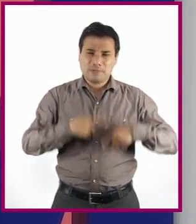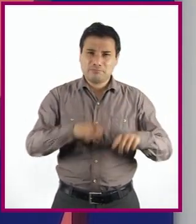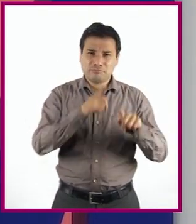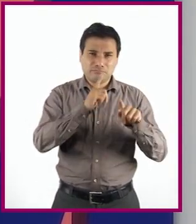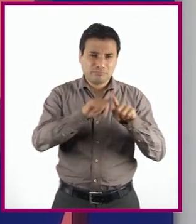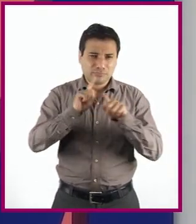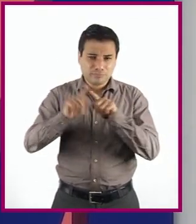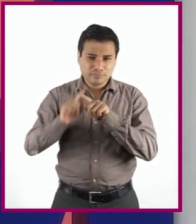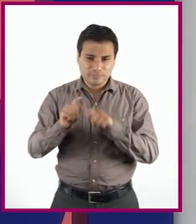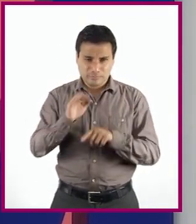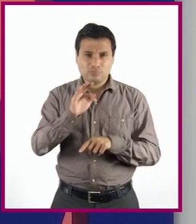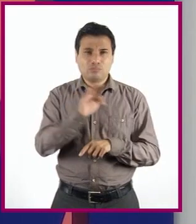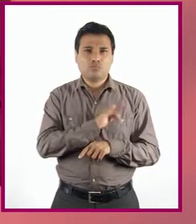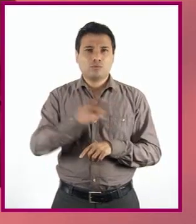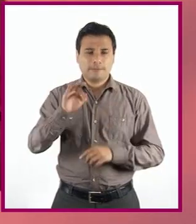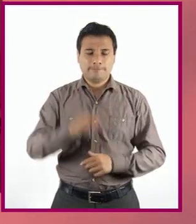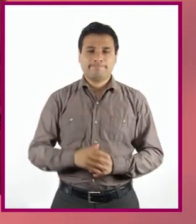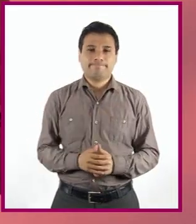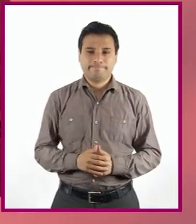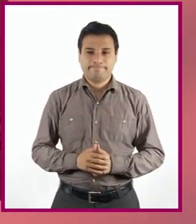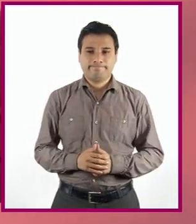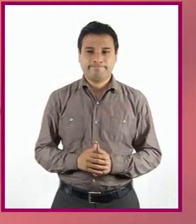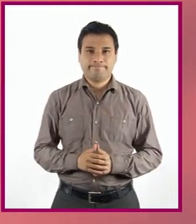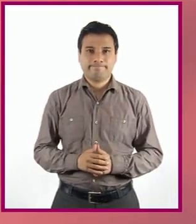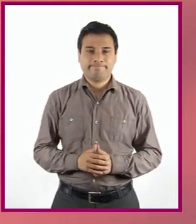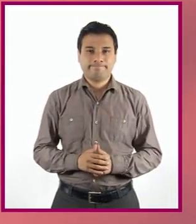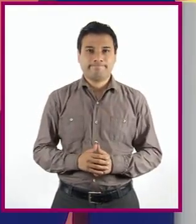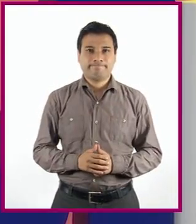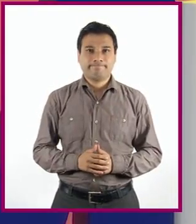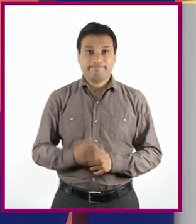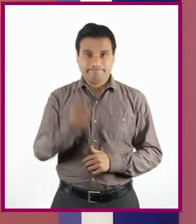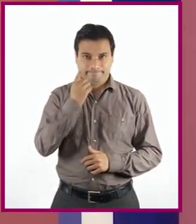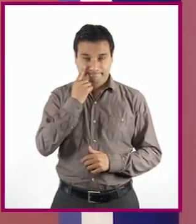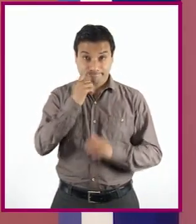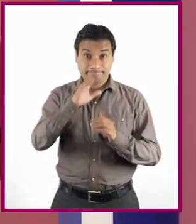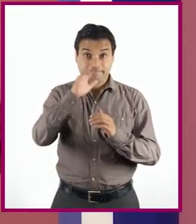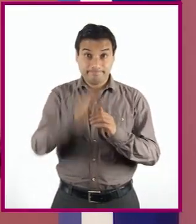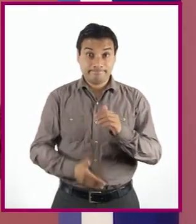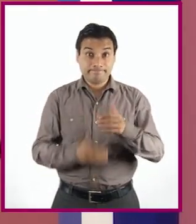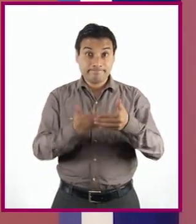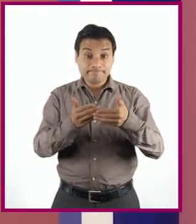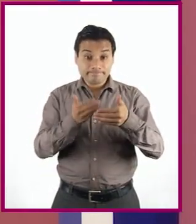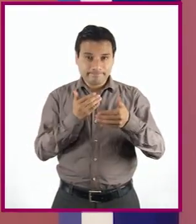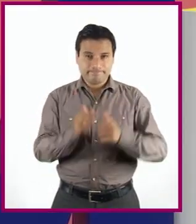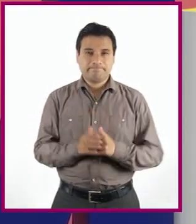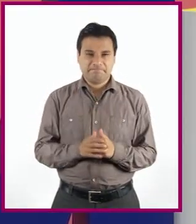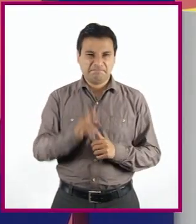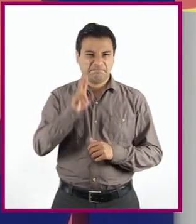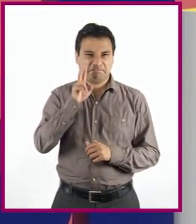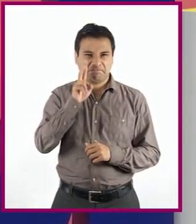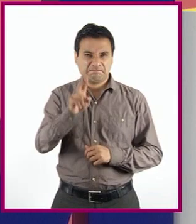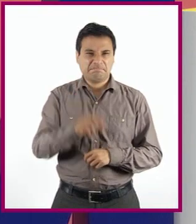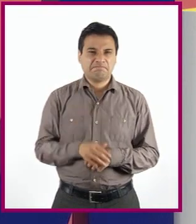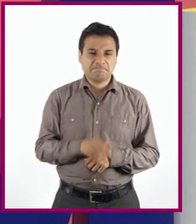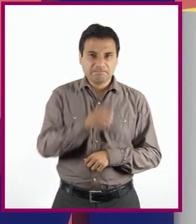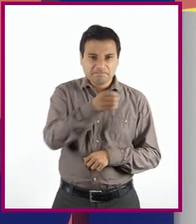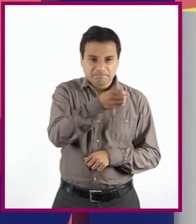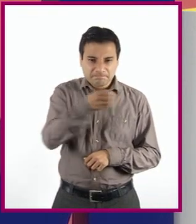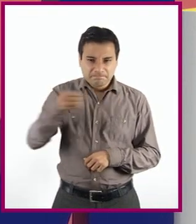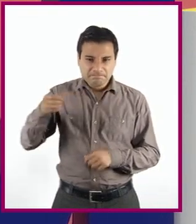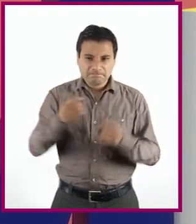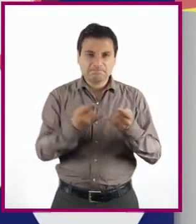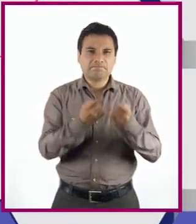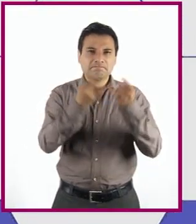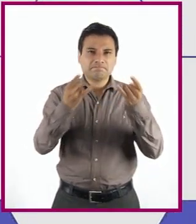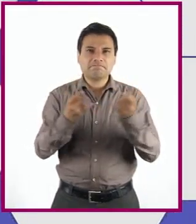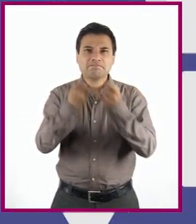haya ganado su admiración. ¿Qué les parece si antes de concluir, escuchamos cómo organizó los sucesos de su